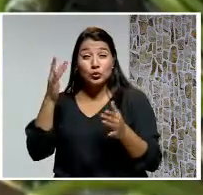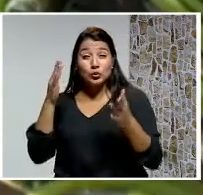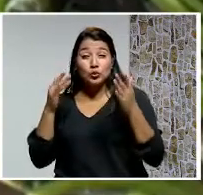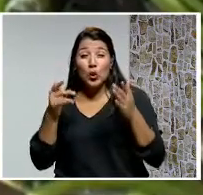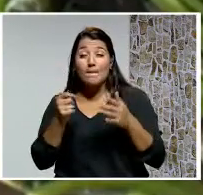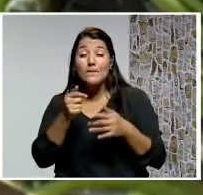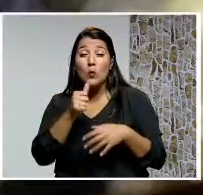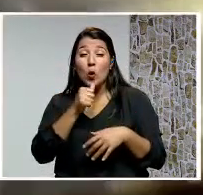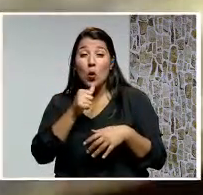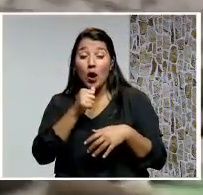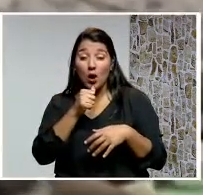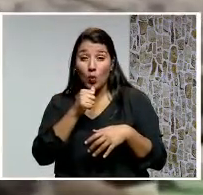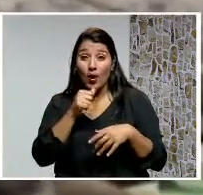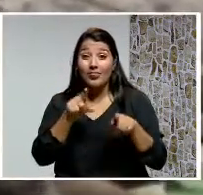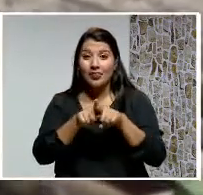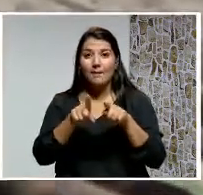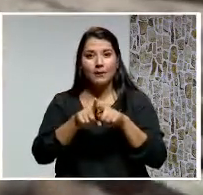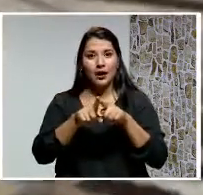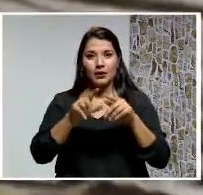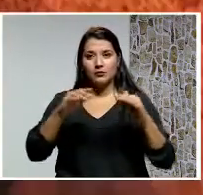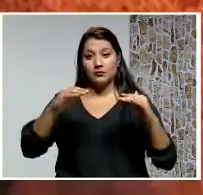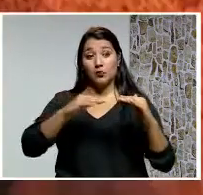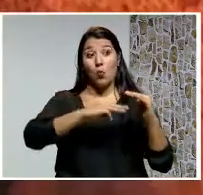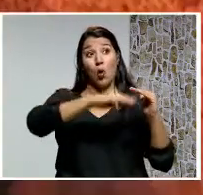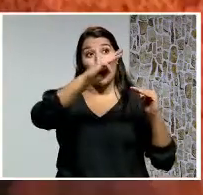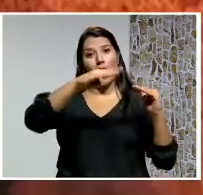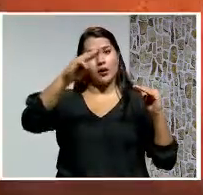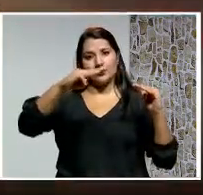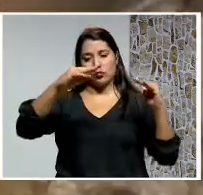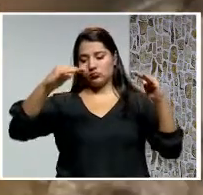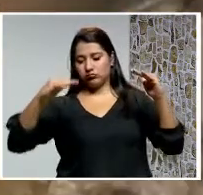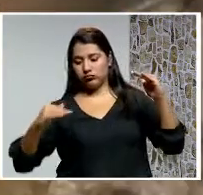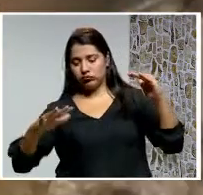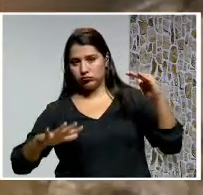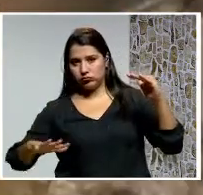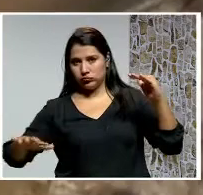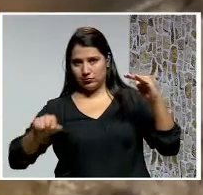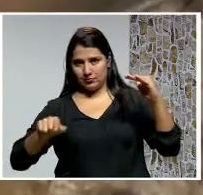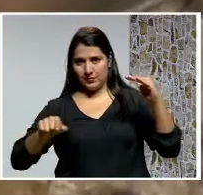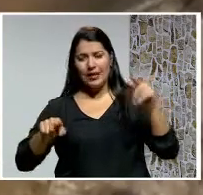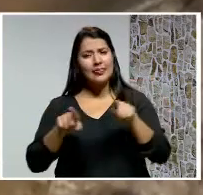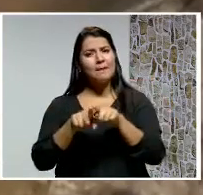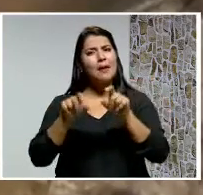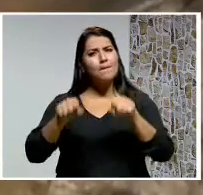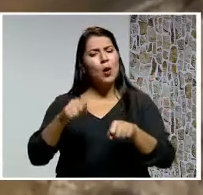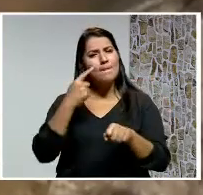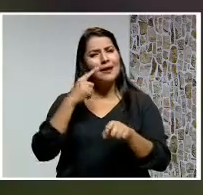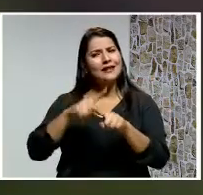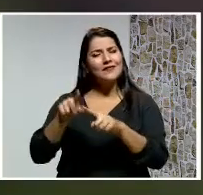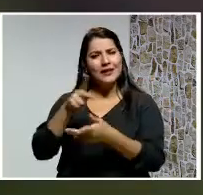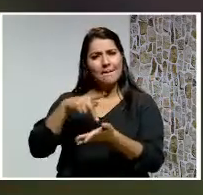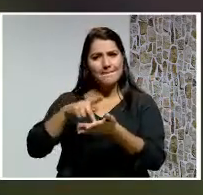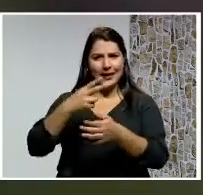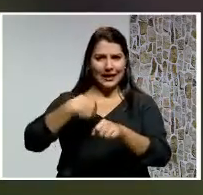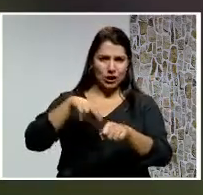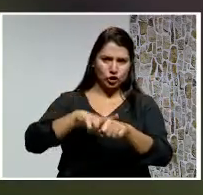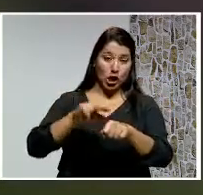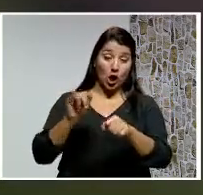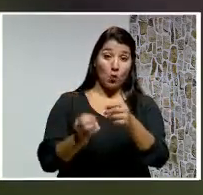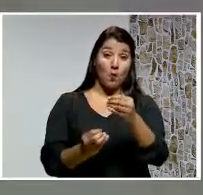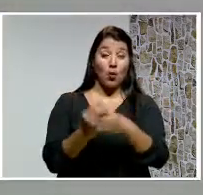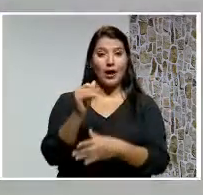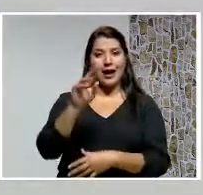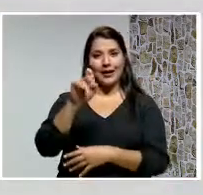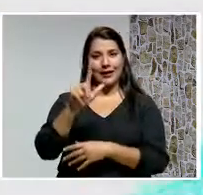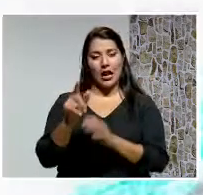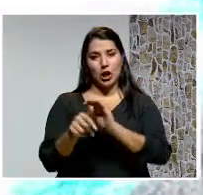bajas. También se pueden ubicar en los diferentes parques nacionales, como por ejemplo el Volcán Arenal y Tortuguero.